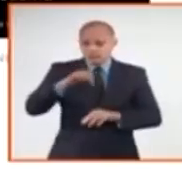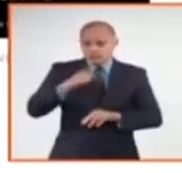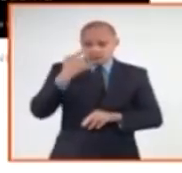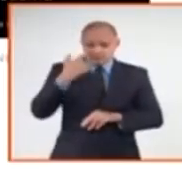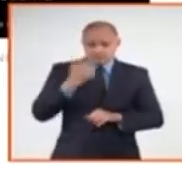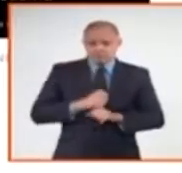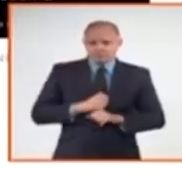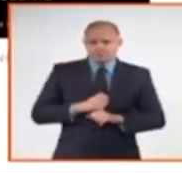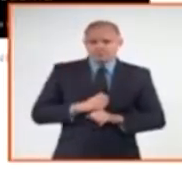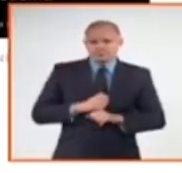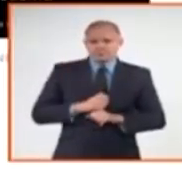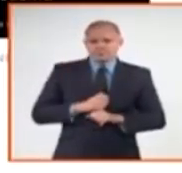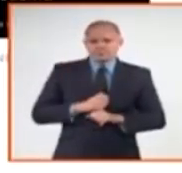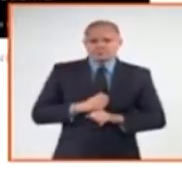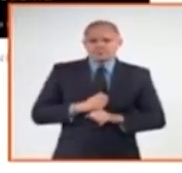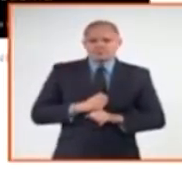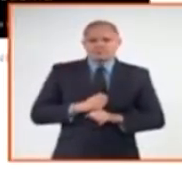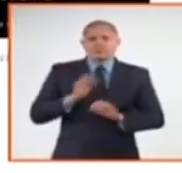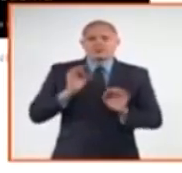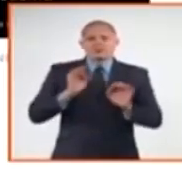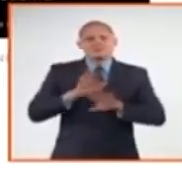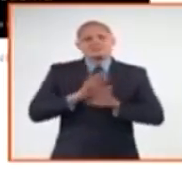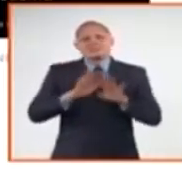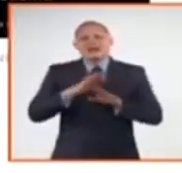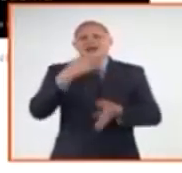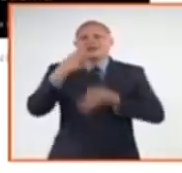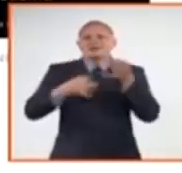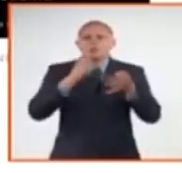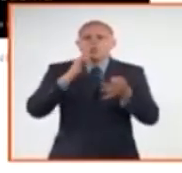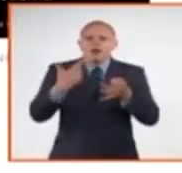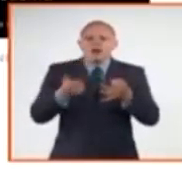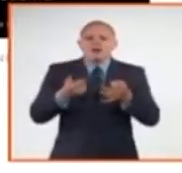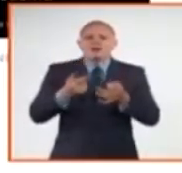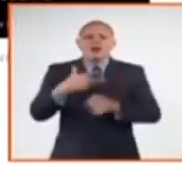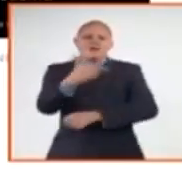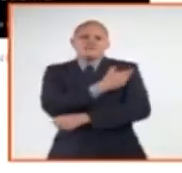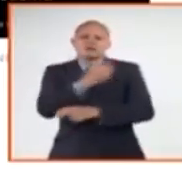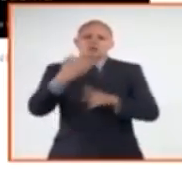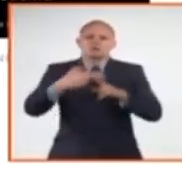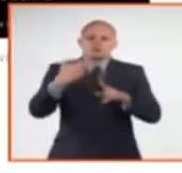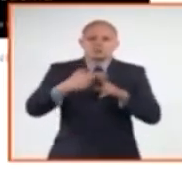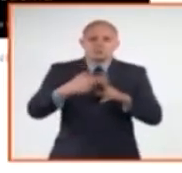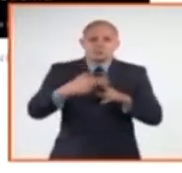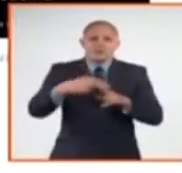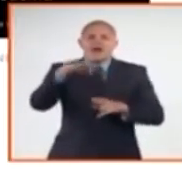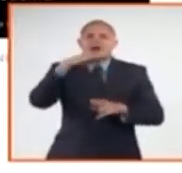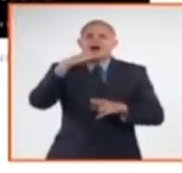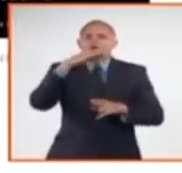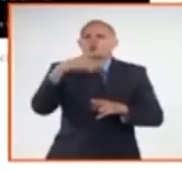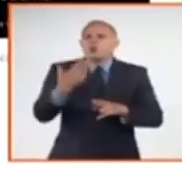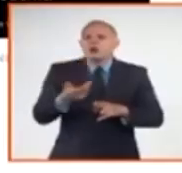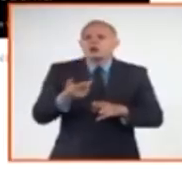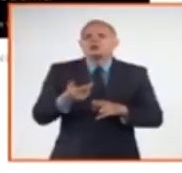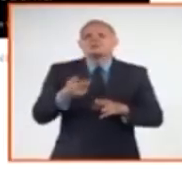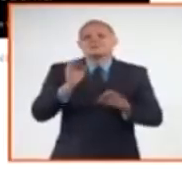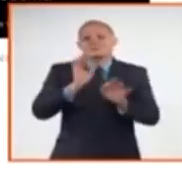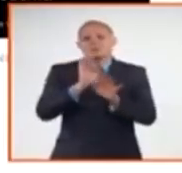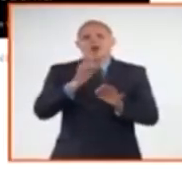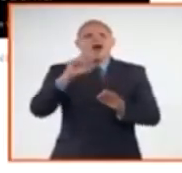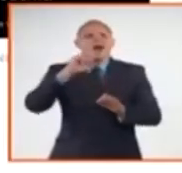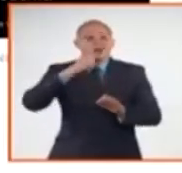fighter iv por ejemplo que es la que está en azul en amarillo hasta cerca veas que